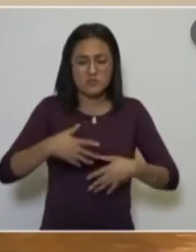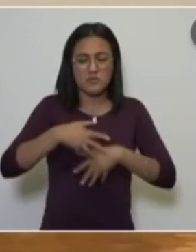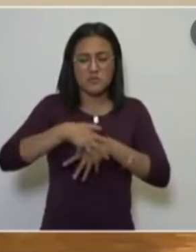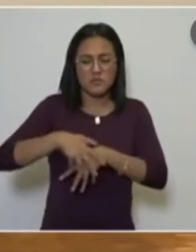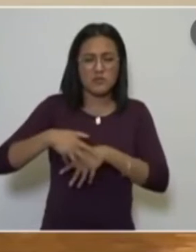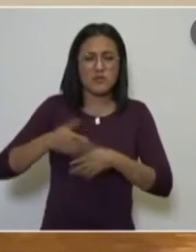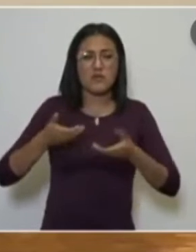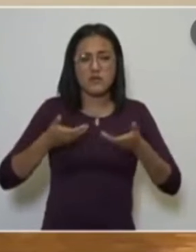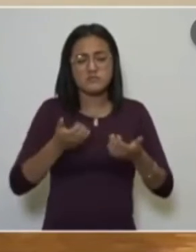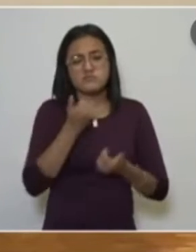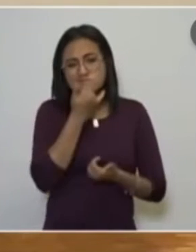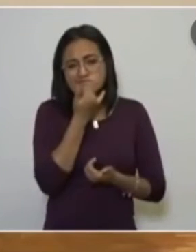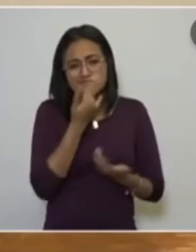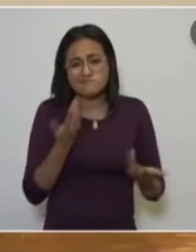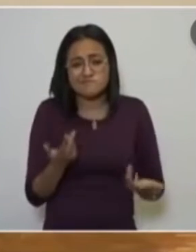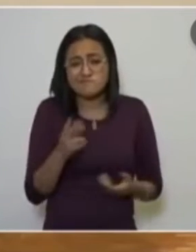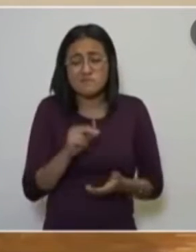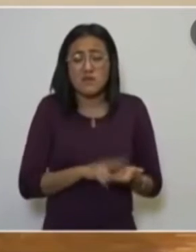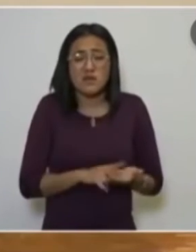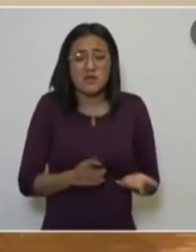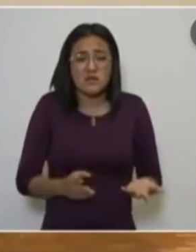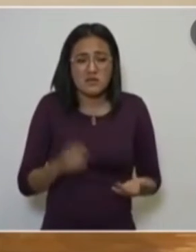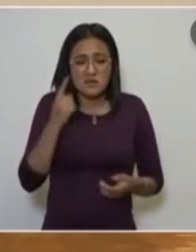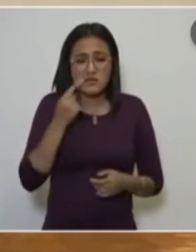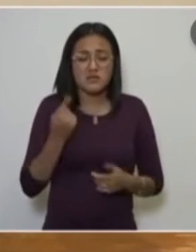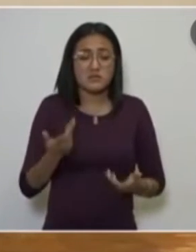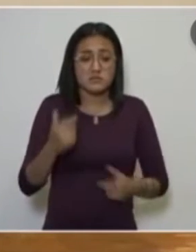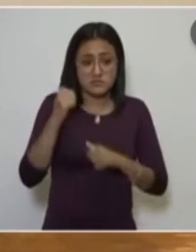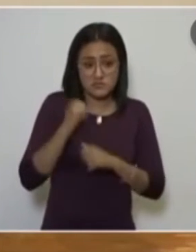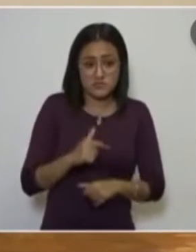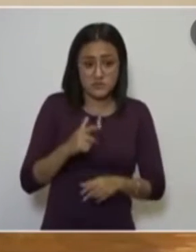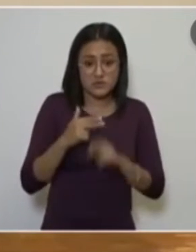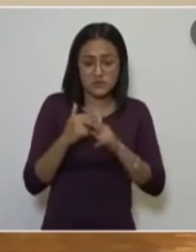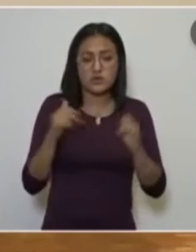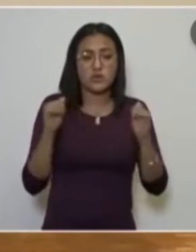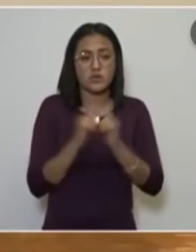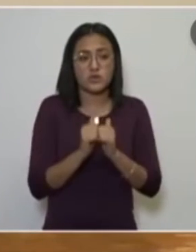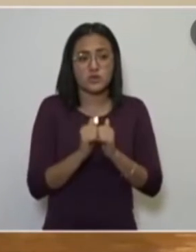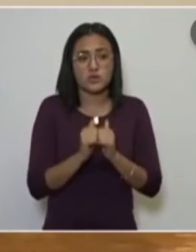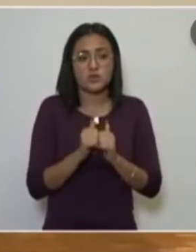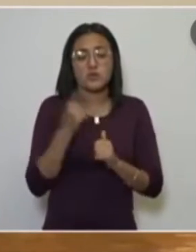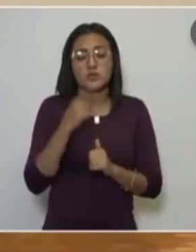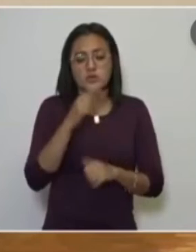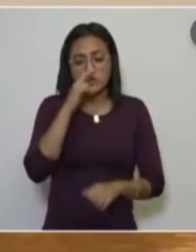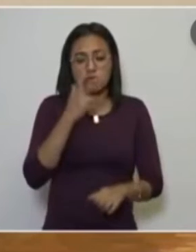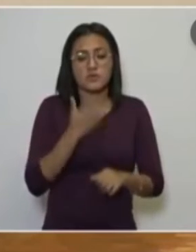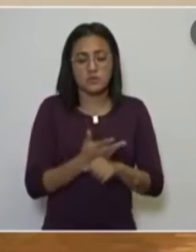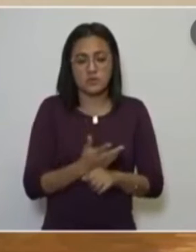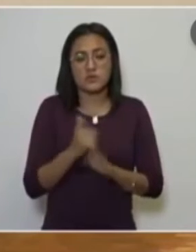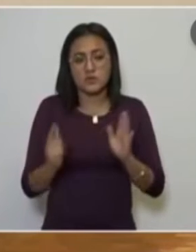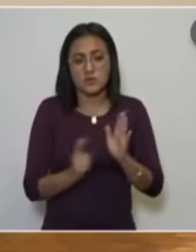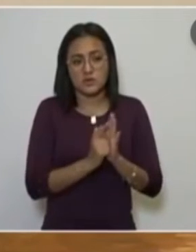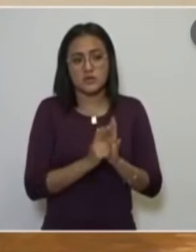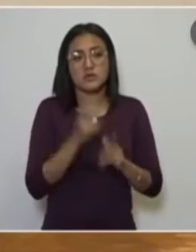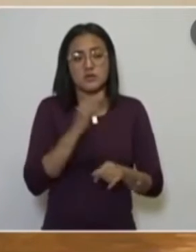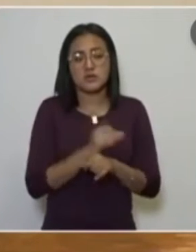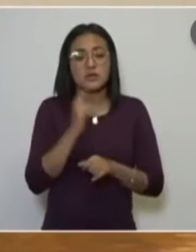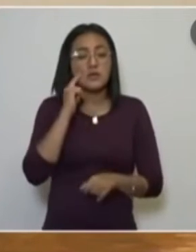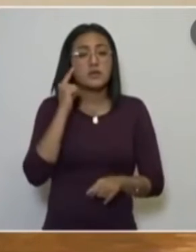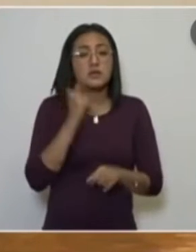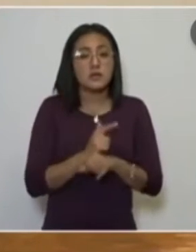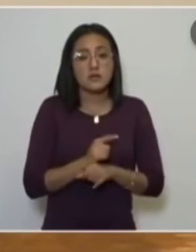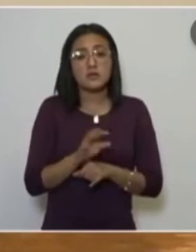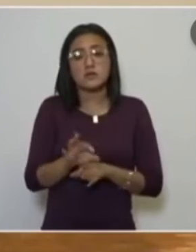así no van a conseguir nada la autoridad va a cumplir con su encargo legal y vamos a encontrar